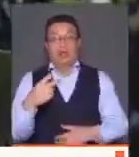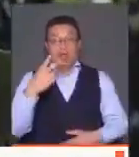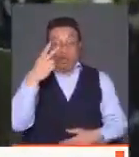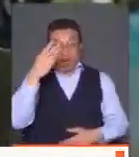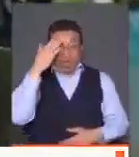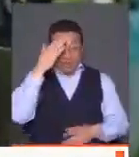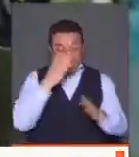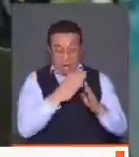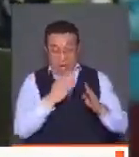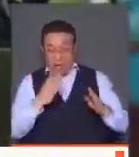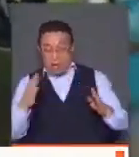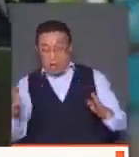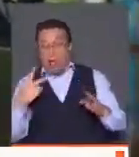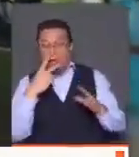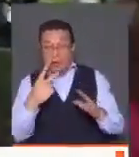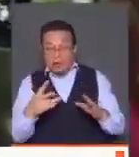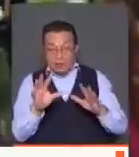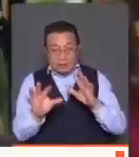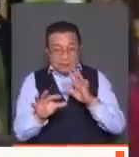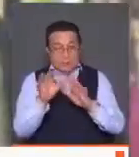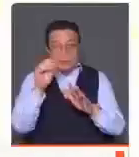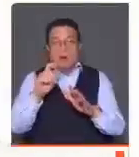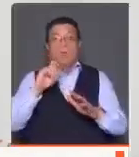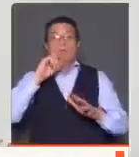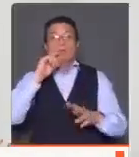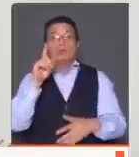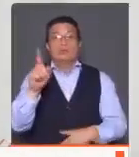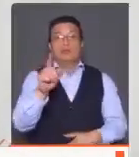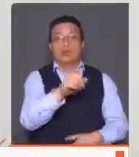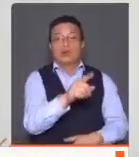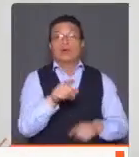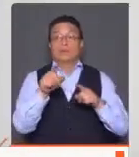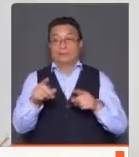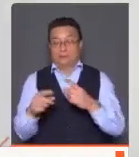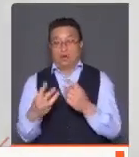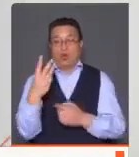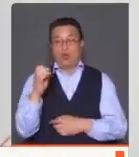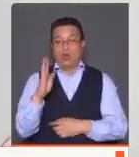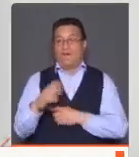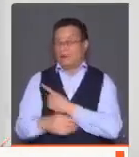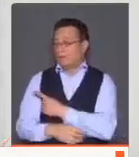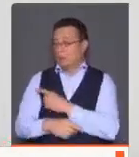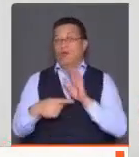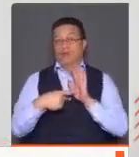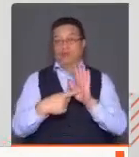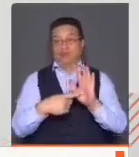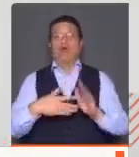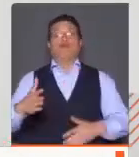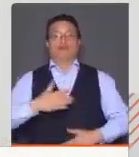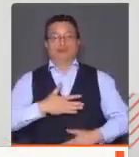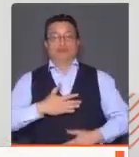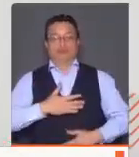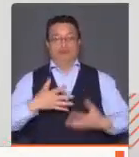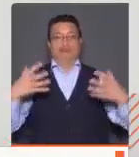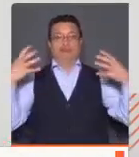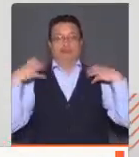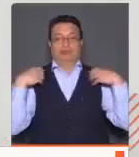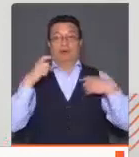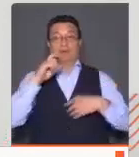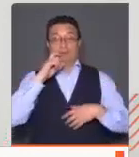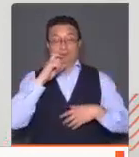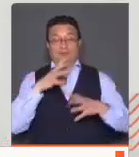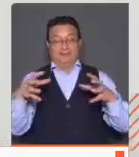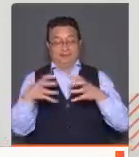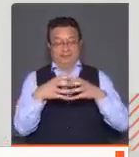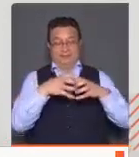recién algún tipo de novedad respecto a posibles autores del hecho esta página web mostraba la adjudicación del acto el que habría estado a cargo de la